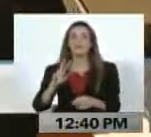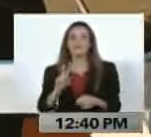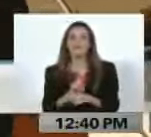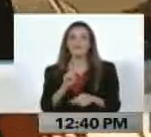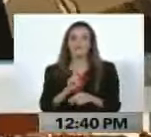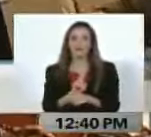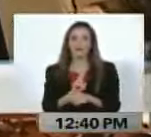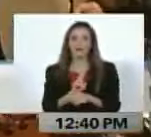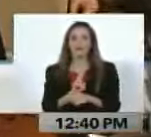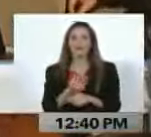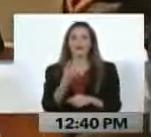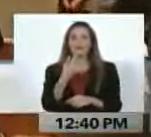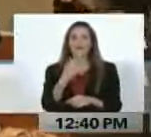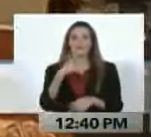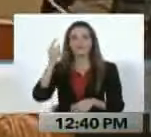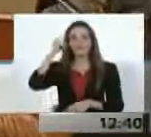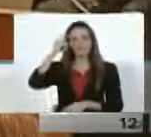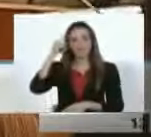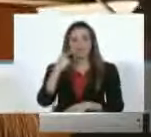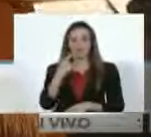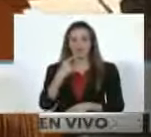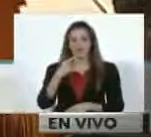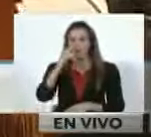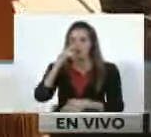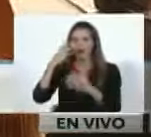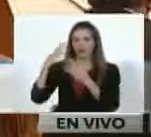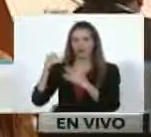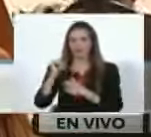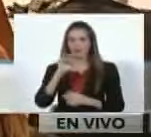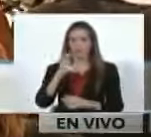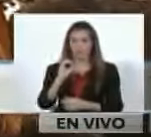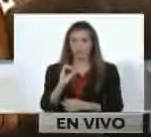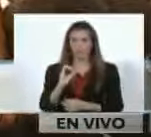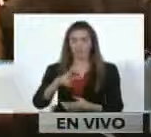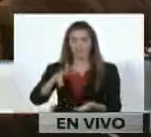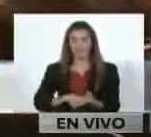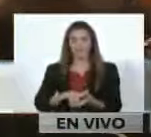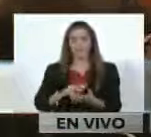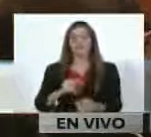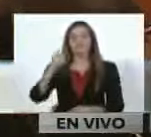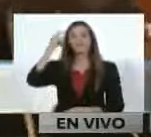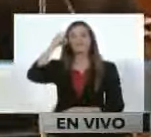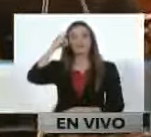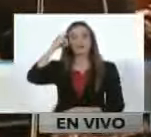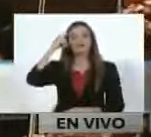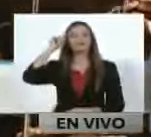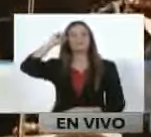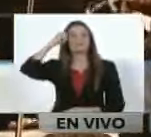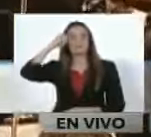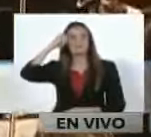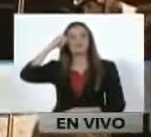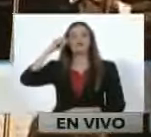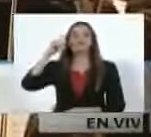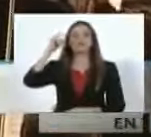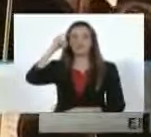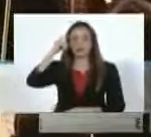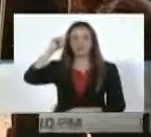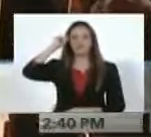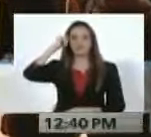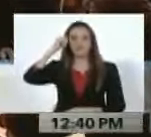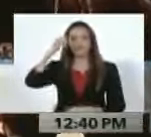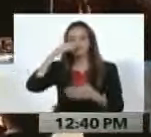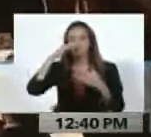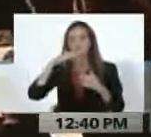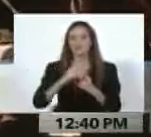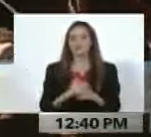fecha decretada en la década de los 50, como fecha para recordar, fecha para conmemorar. Es